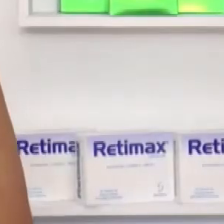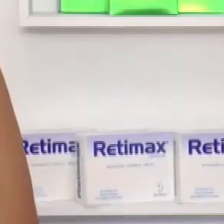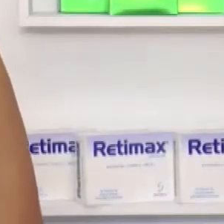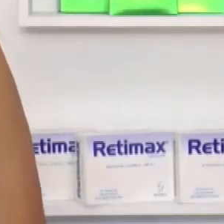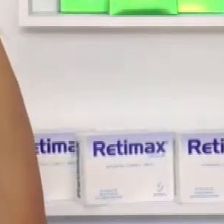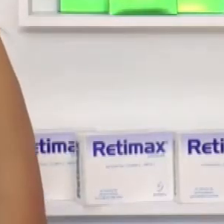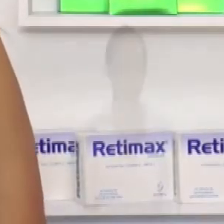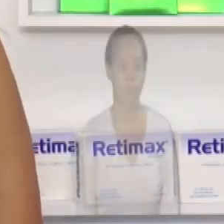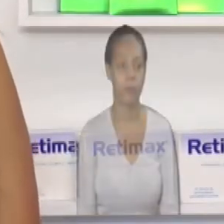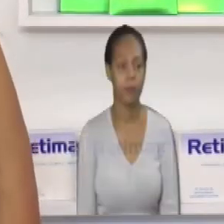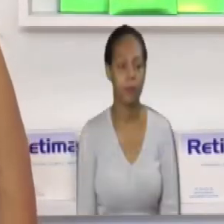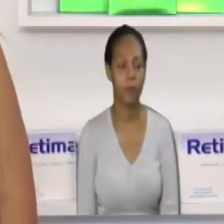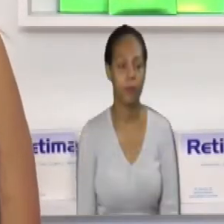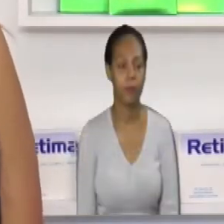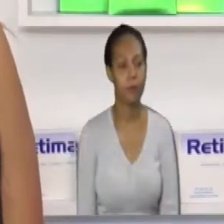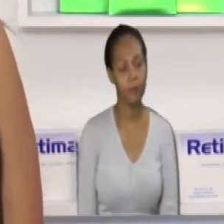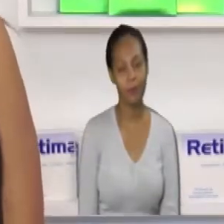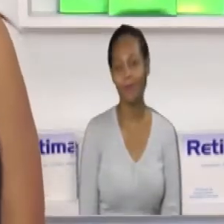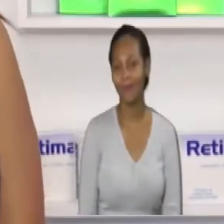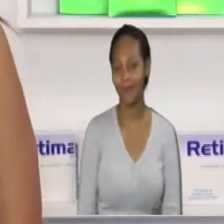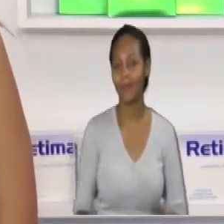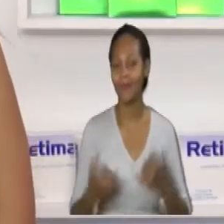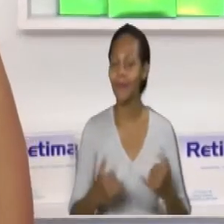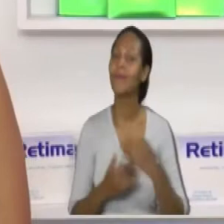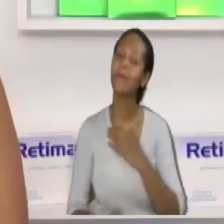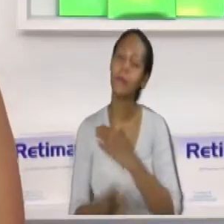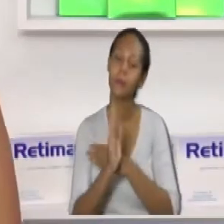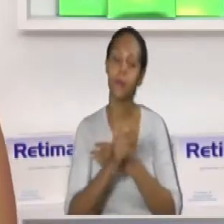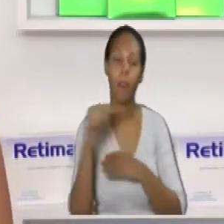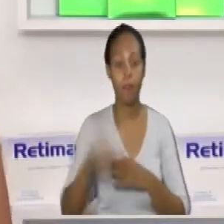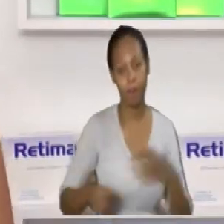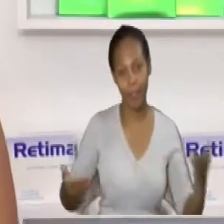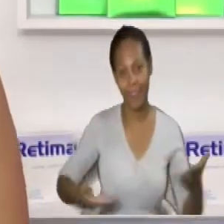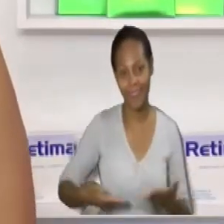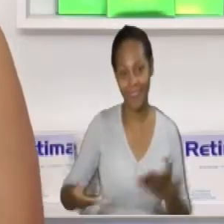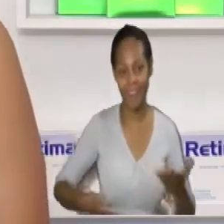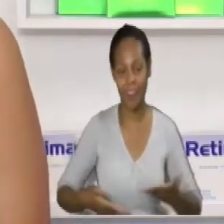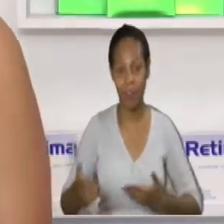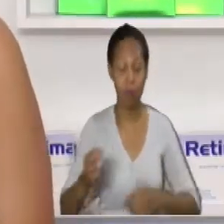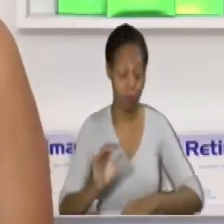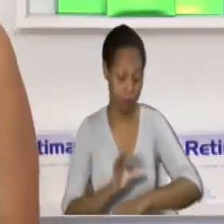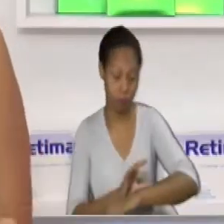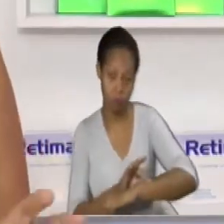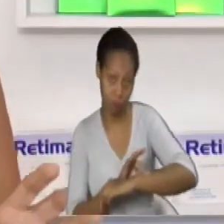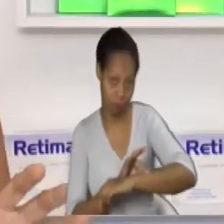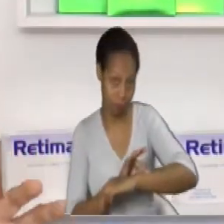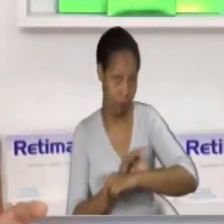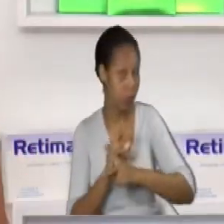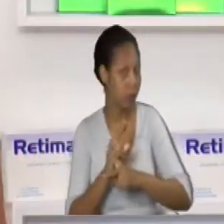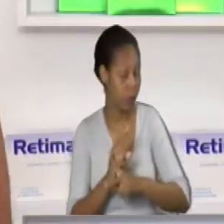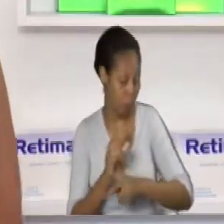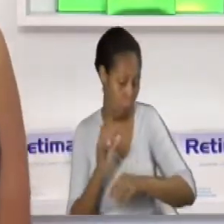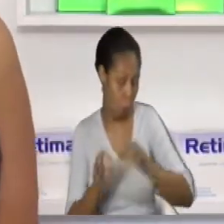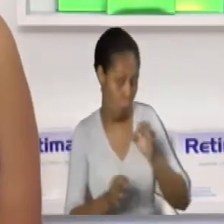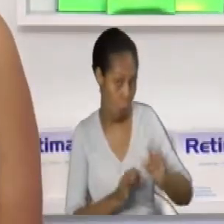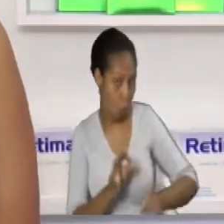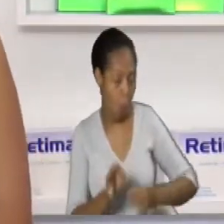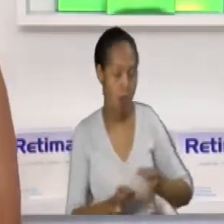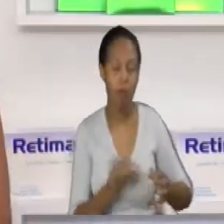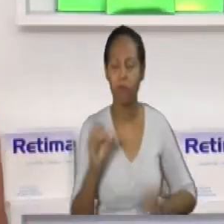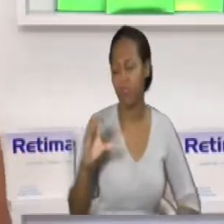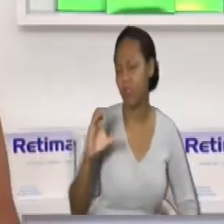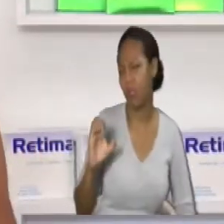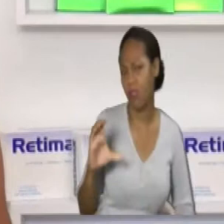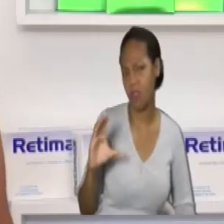Bueno, y nosotros continuamos aquí en Tienda Dermatológica Cecilia Céspedes. Ya nosotros conocimos todos los productos que doña Cecilita